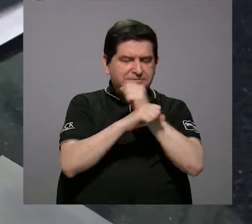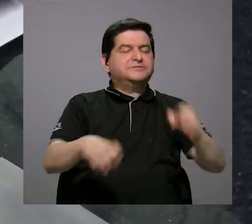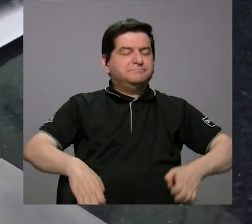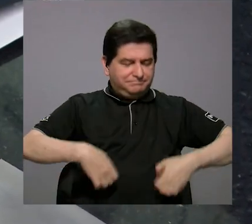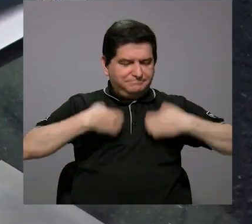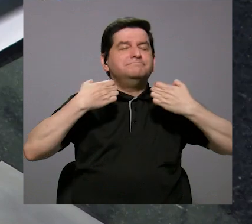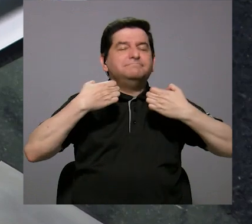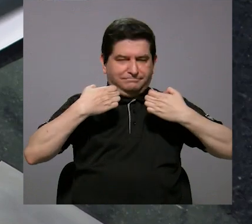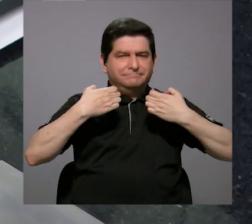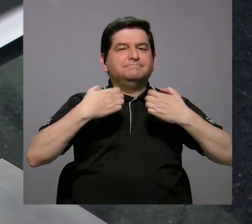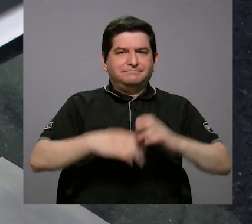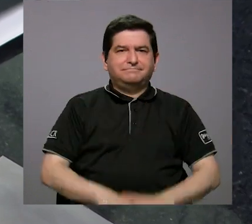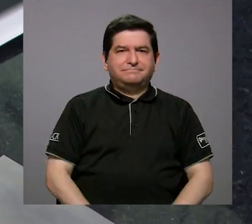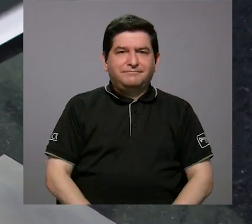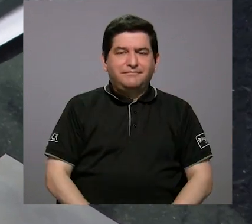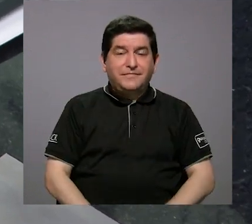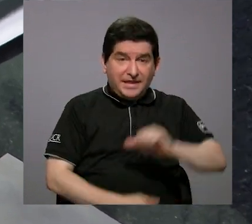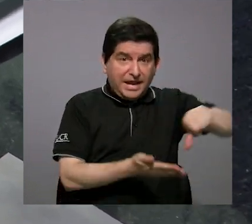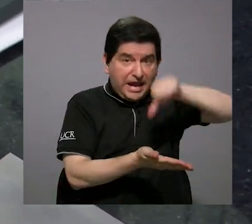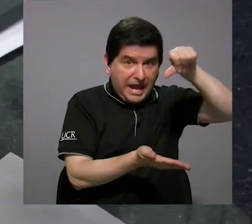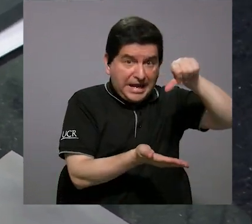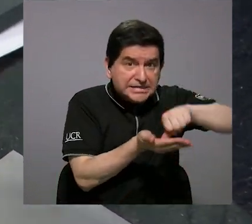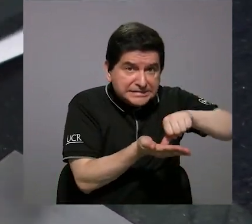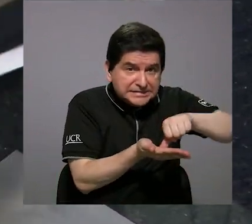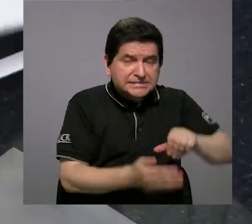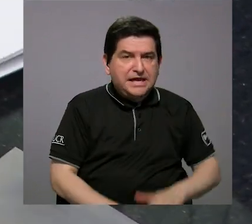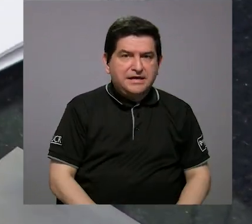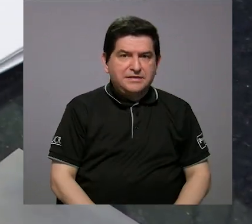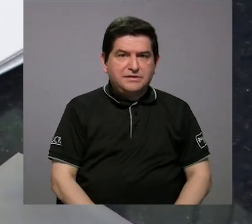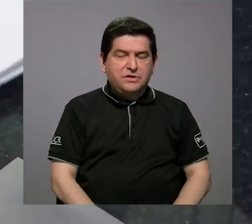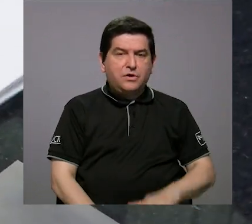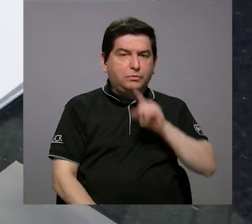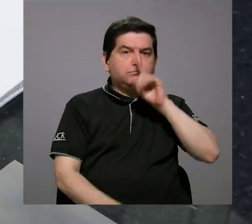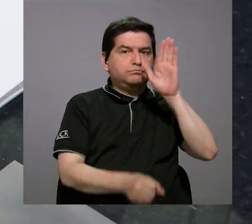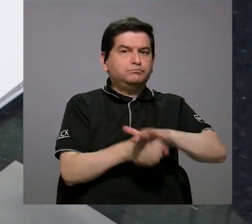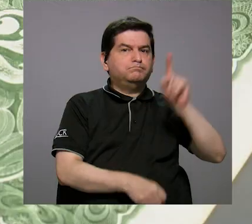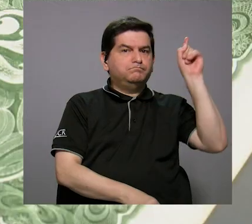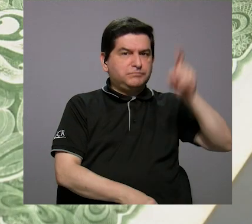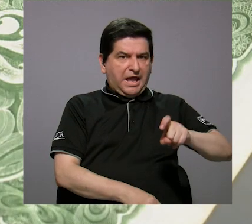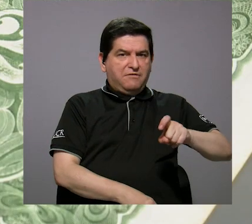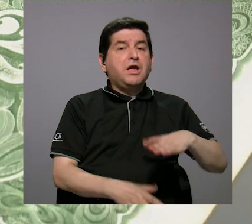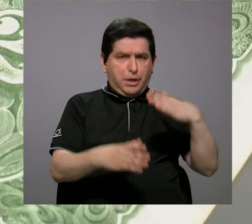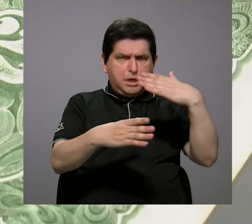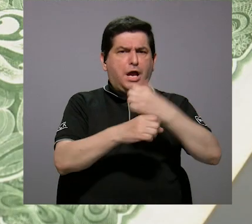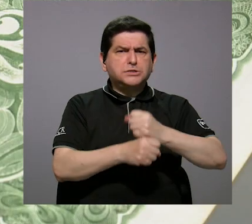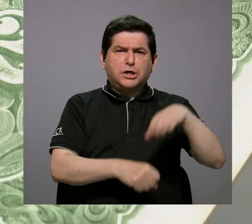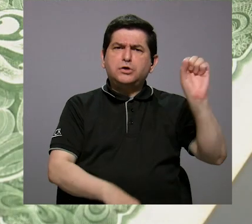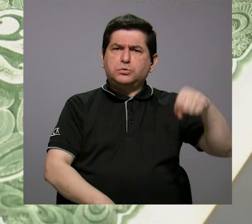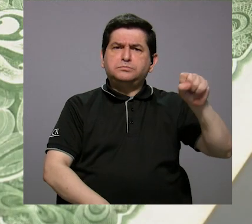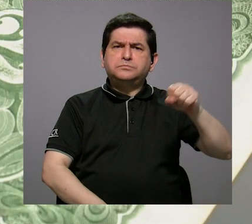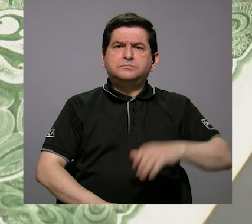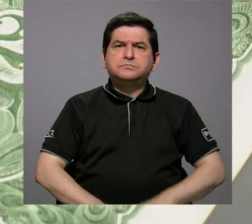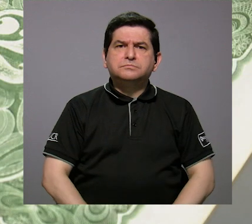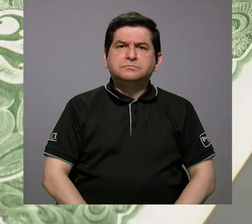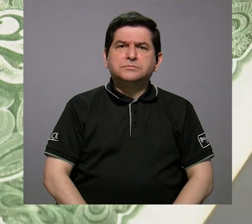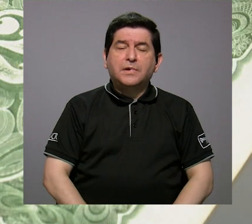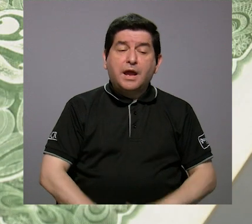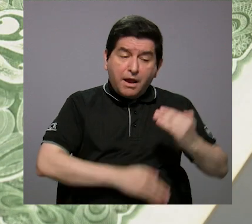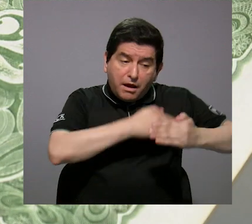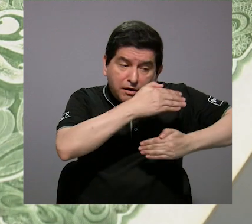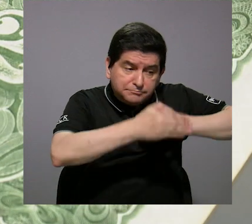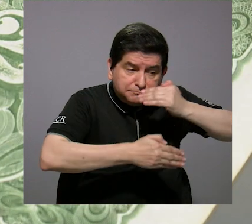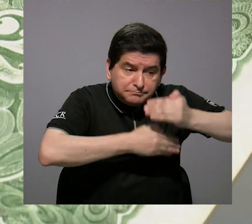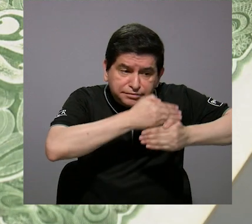seguridad que con el que el SISIMA tiene que cumplir y cumple, ¿verdad? Dentro de